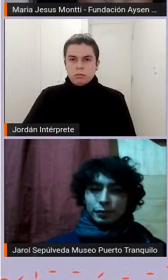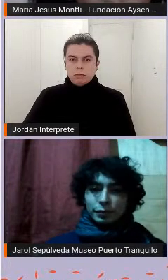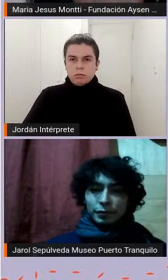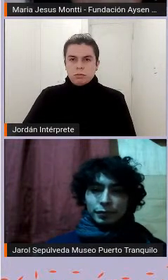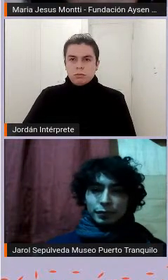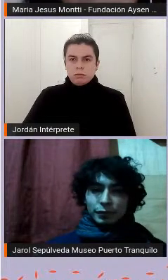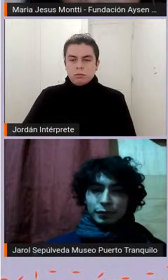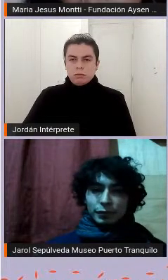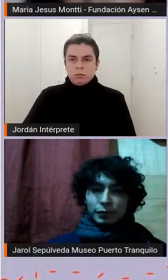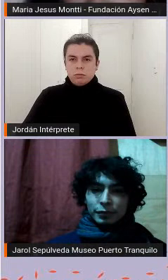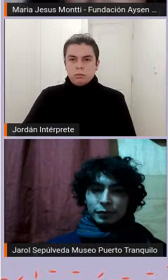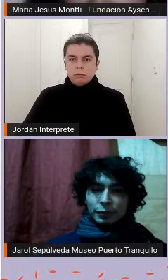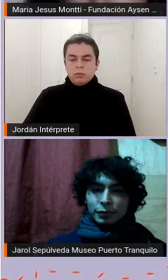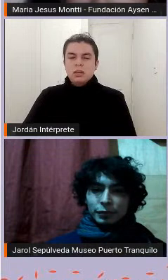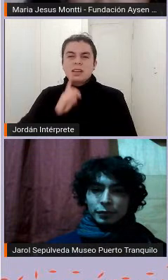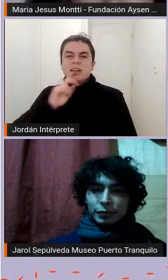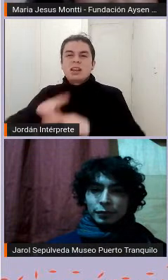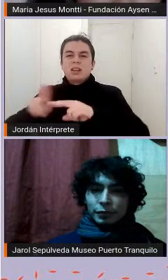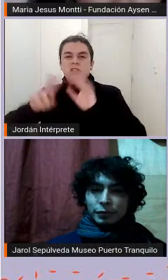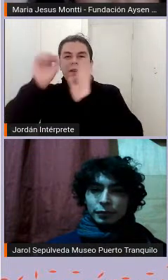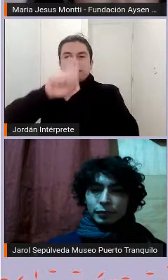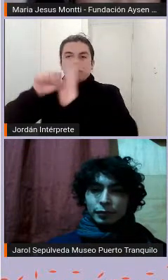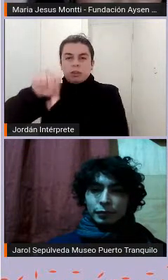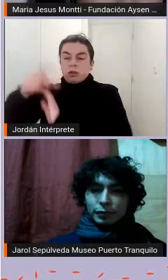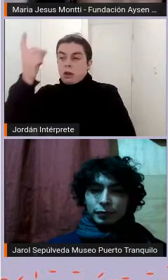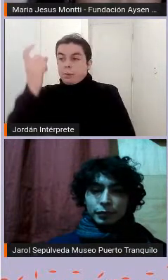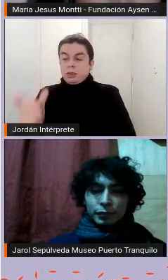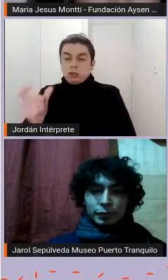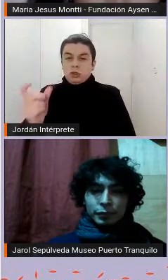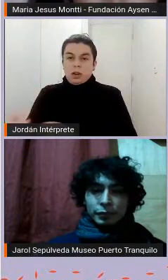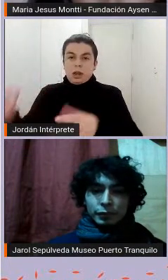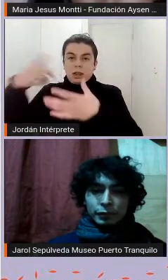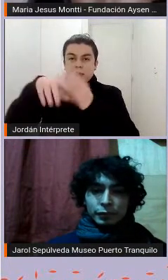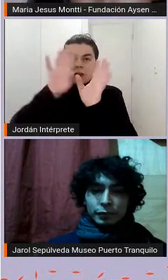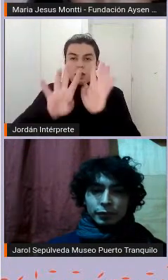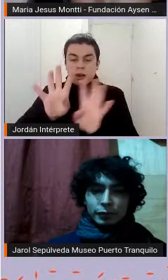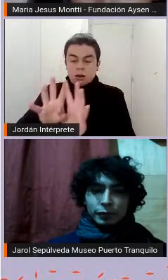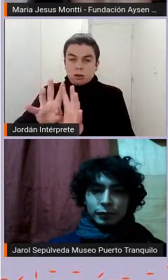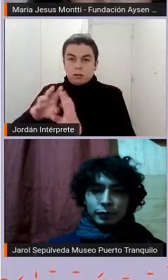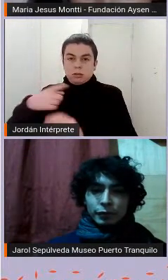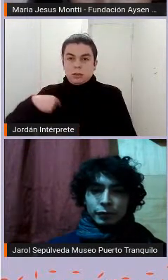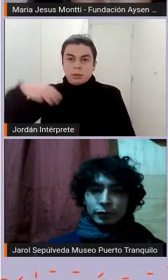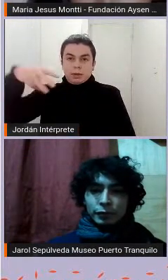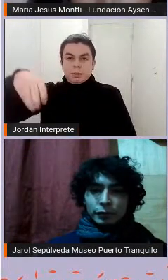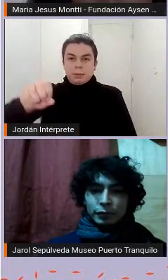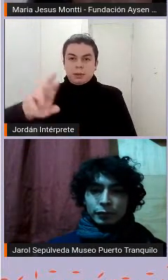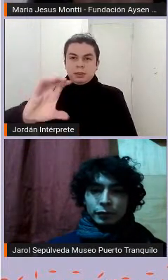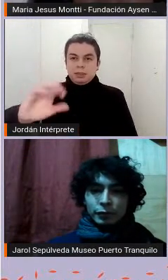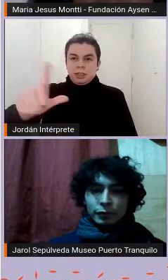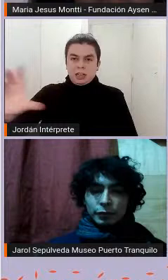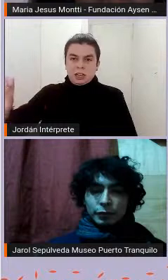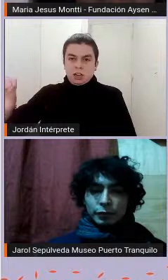lo hizo un integrante de nuestro equipo, Marcelo Becerra, con sus imágenes. Lo encontré súper bonito